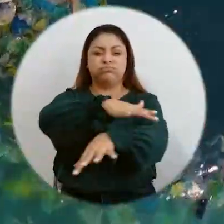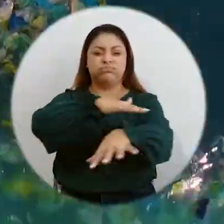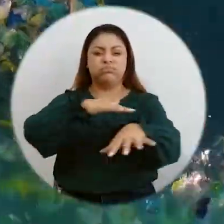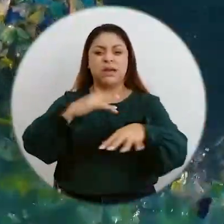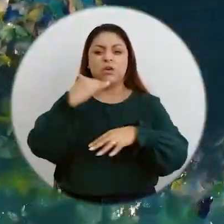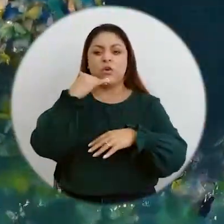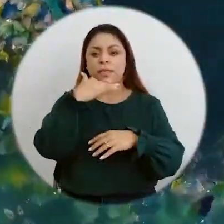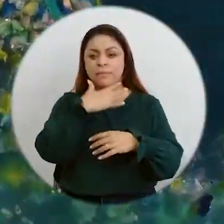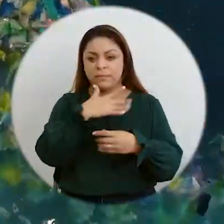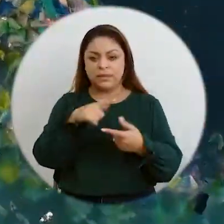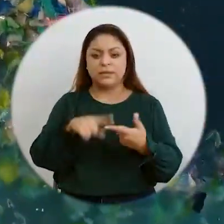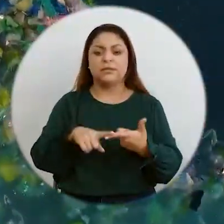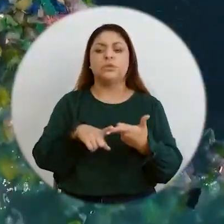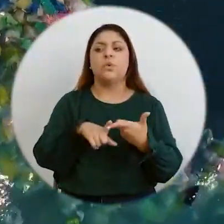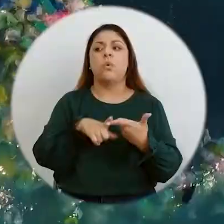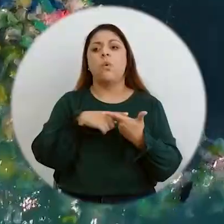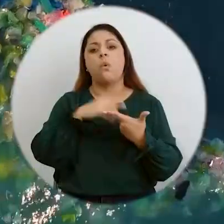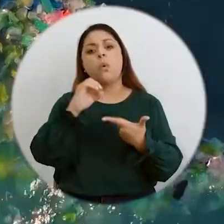o